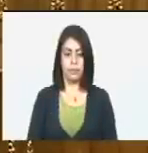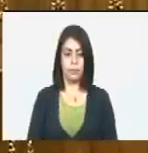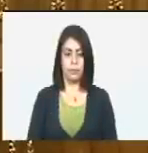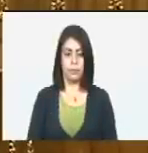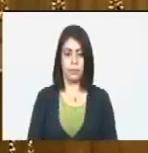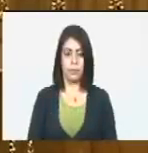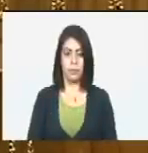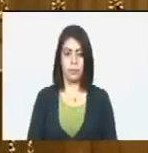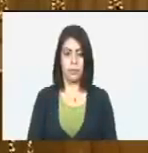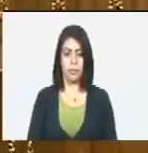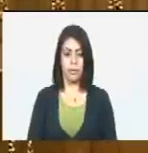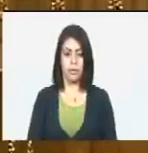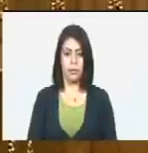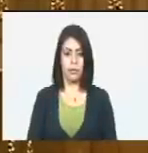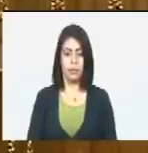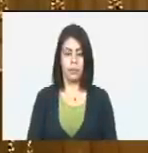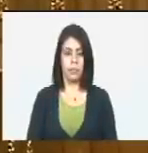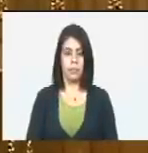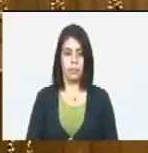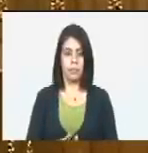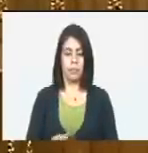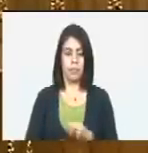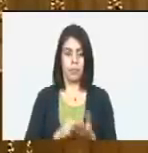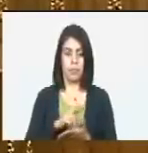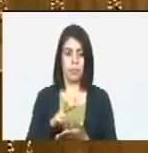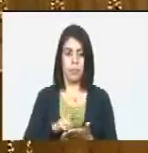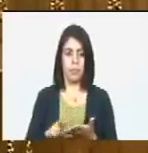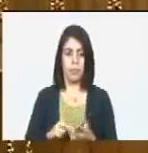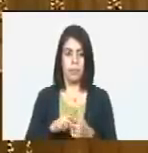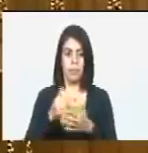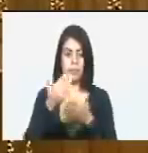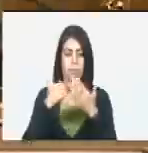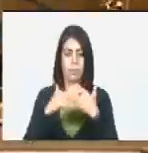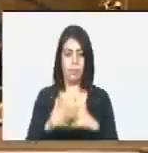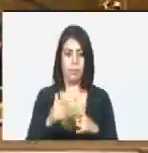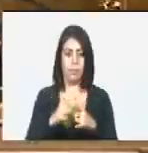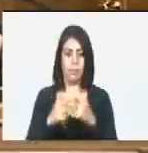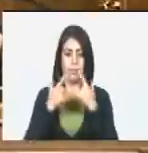Ciudadana secretaria, por favor, sírvase a dar lectura a la propuesta de orden del día.